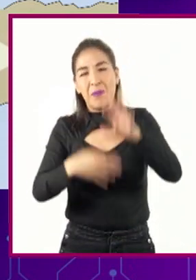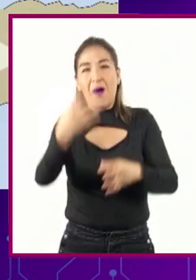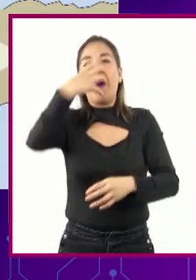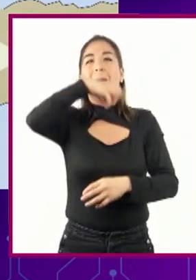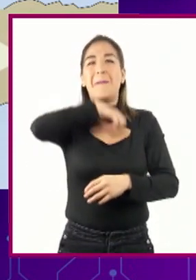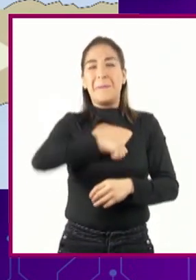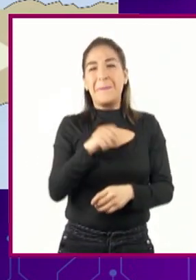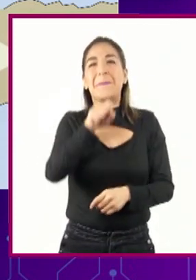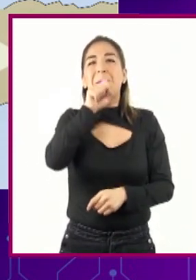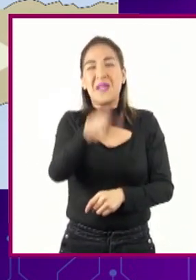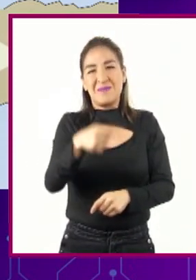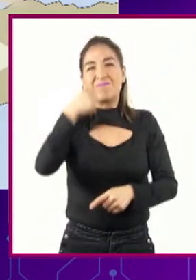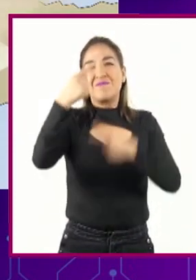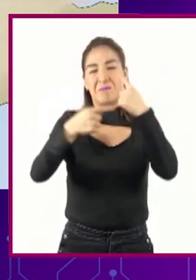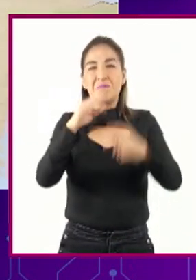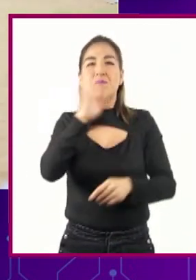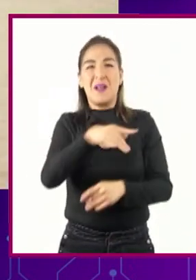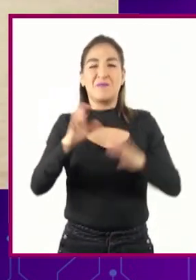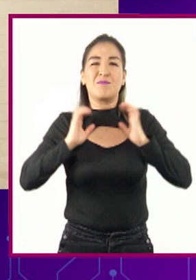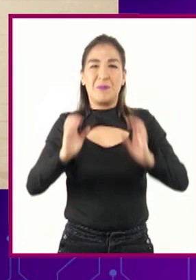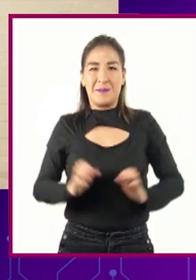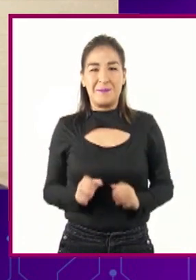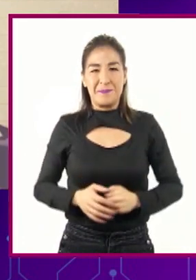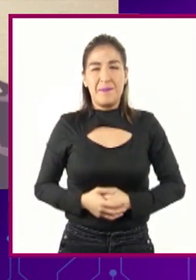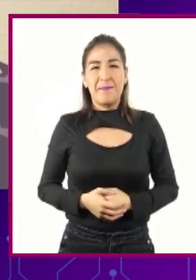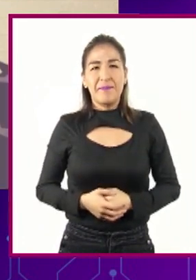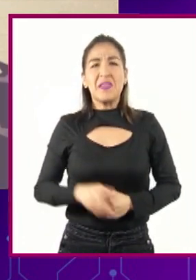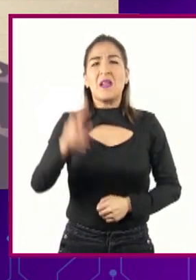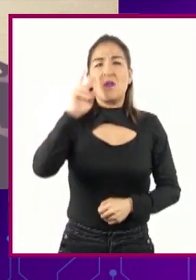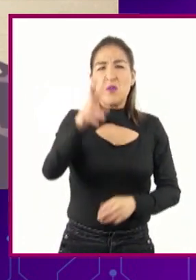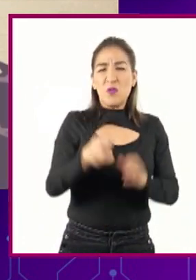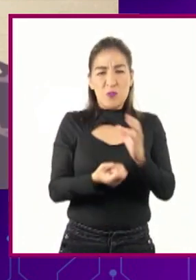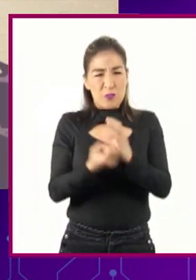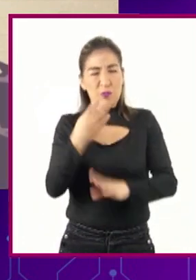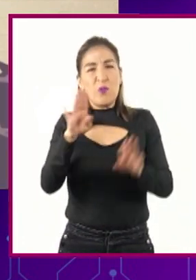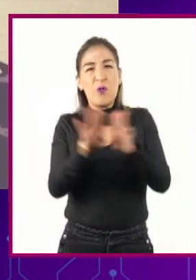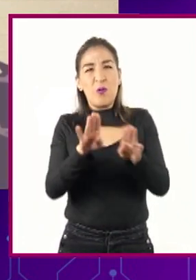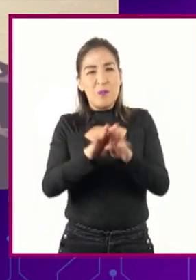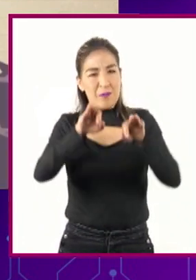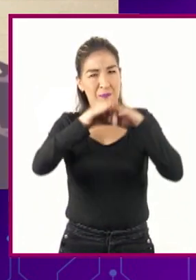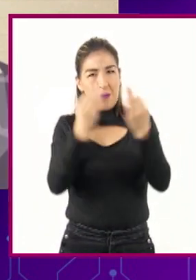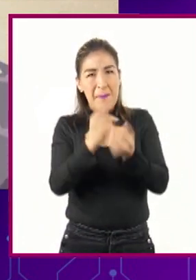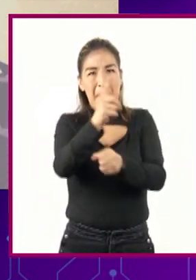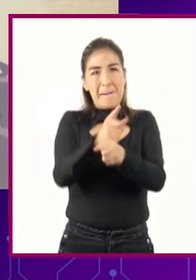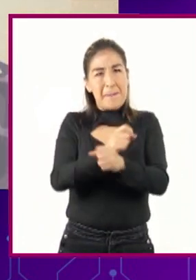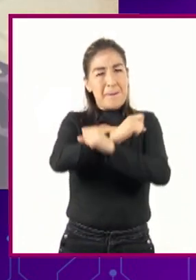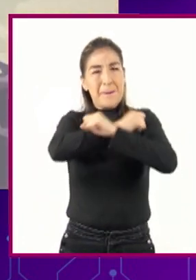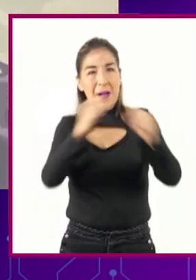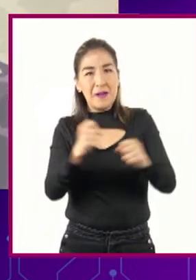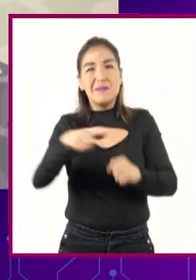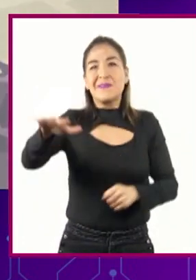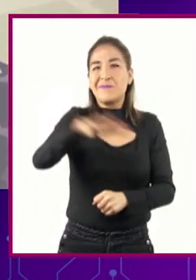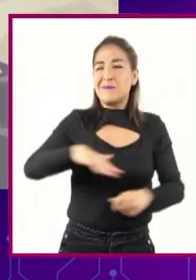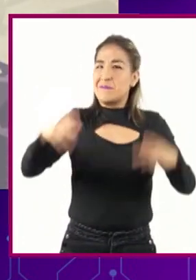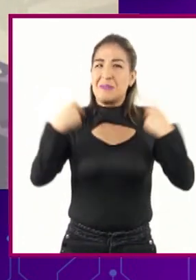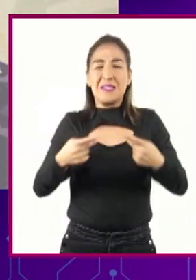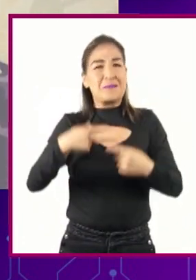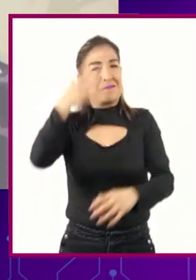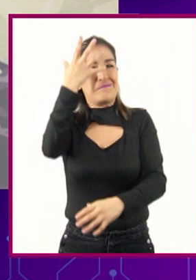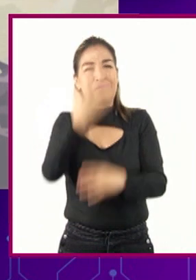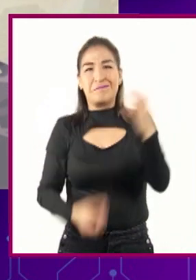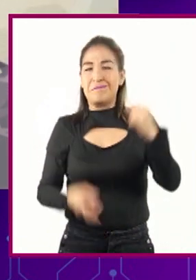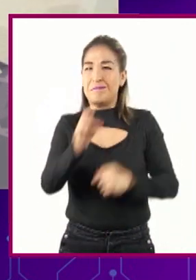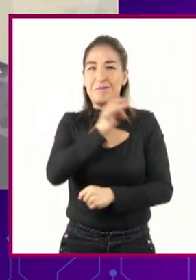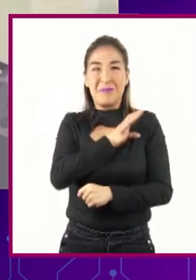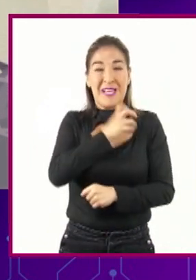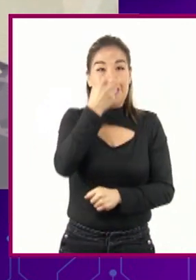ahogándose en sus propios fluidos corporales. Al mirar esa nueva forma de ataque, Los soldados huyeron despavoridos. Este uso